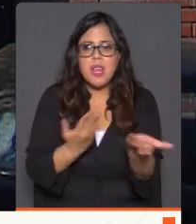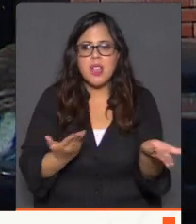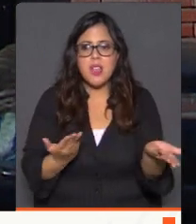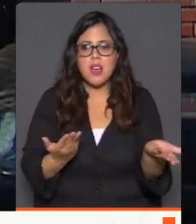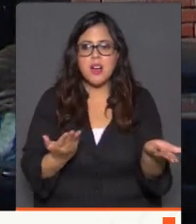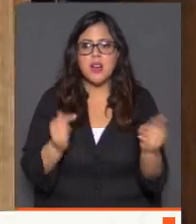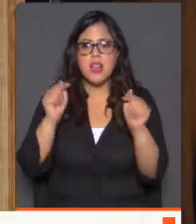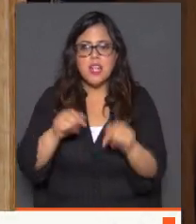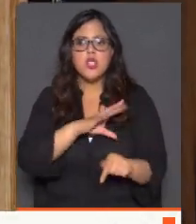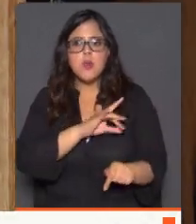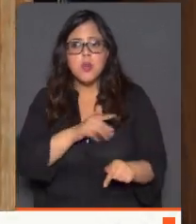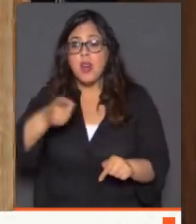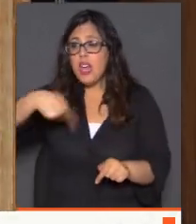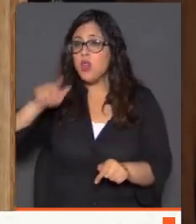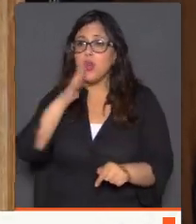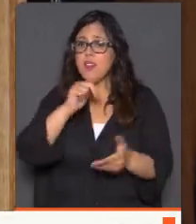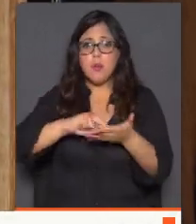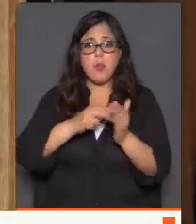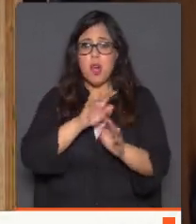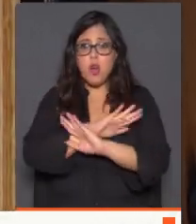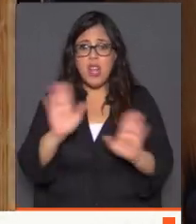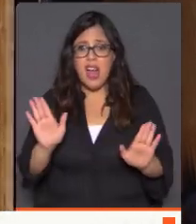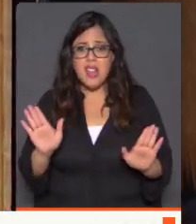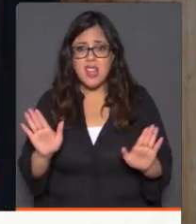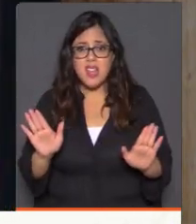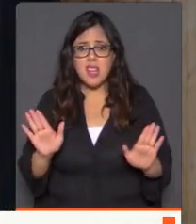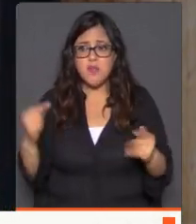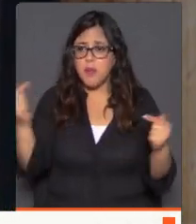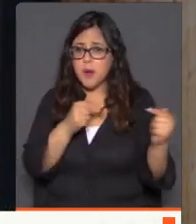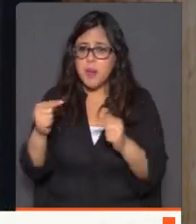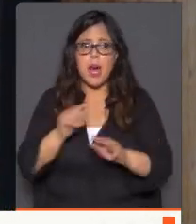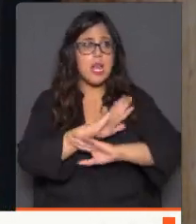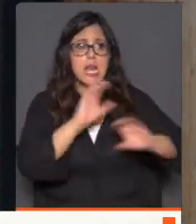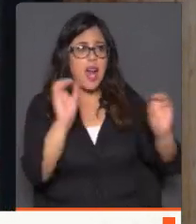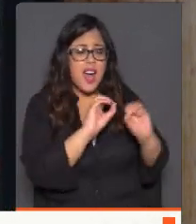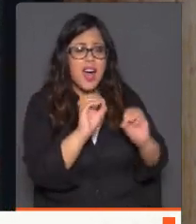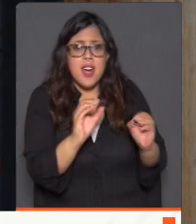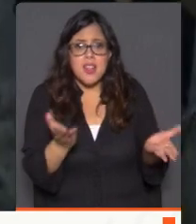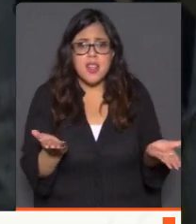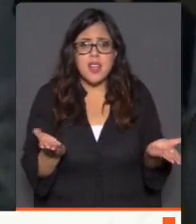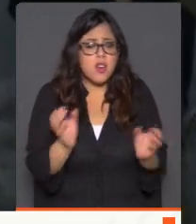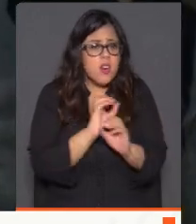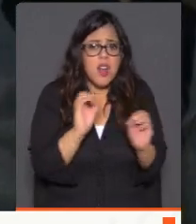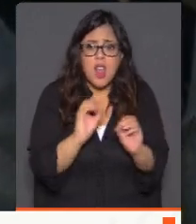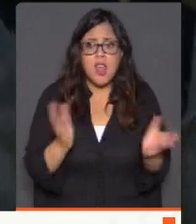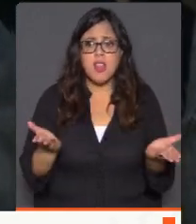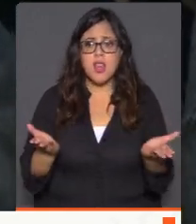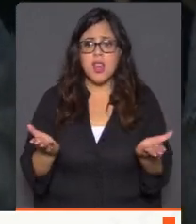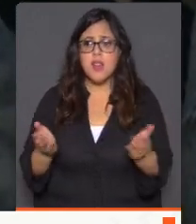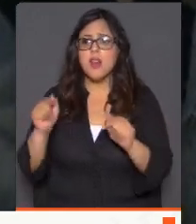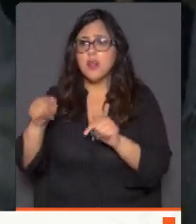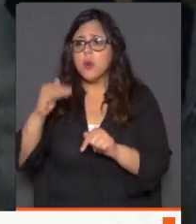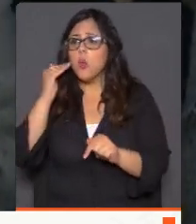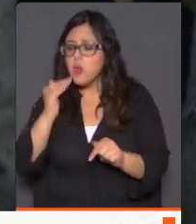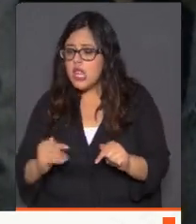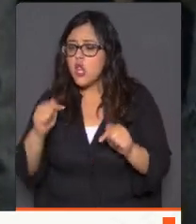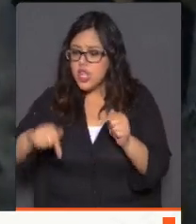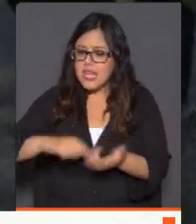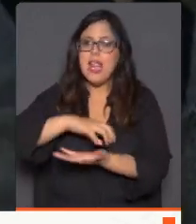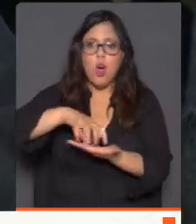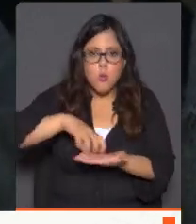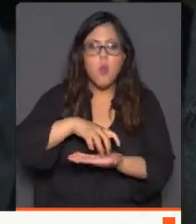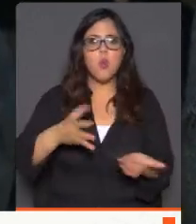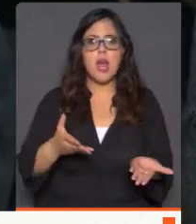algo doloroso no nada no con nadie con nadie era un niño de esta comuna